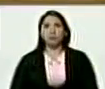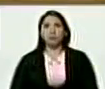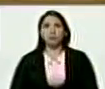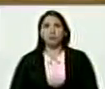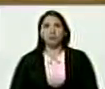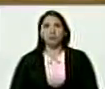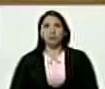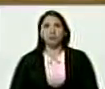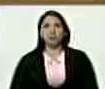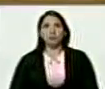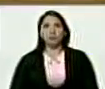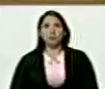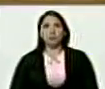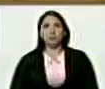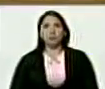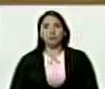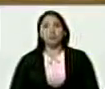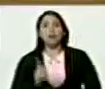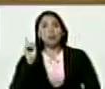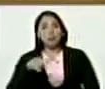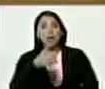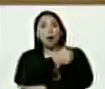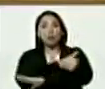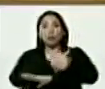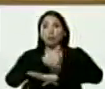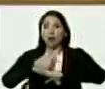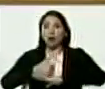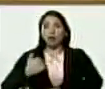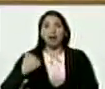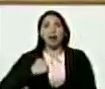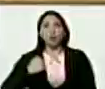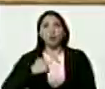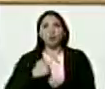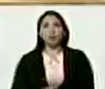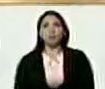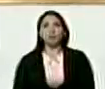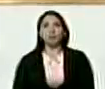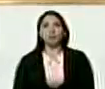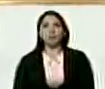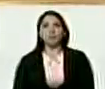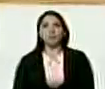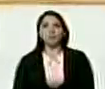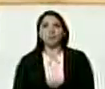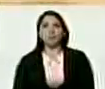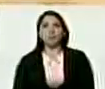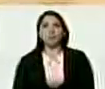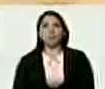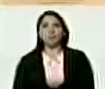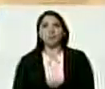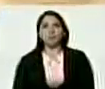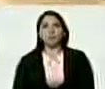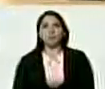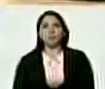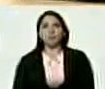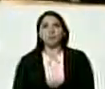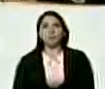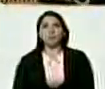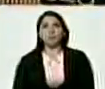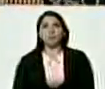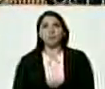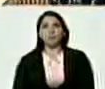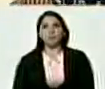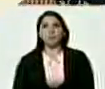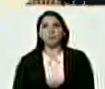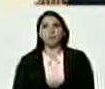Y por supuesto, las autoridades católicas, en vez de dedicarse a la